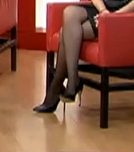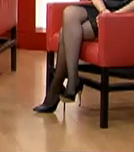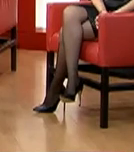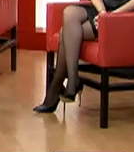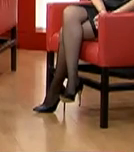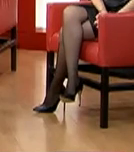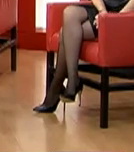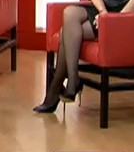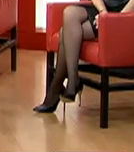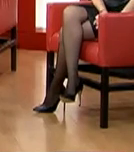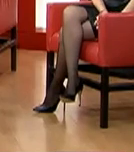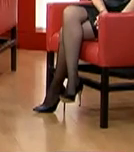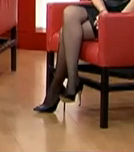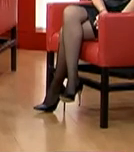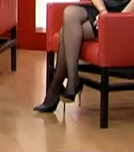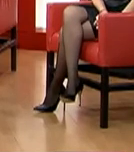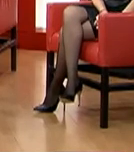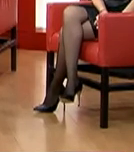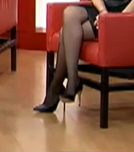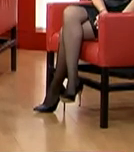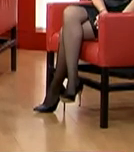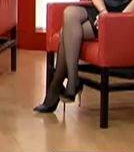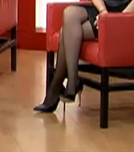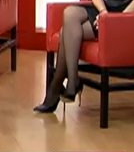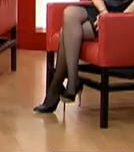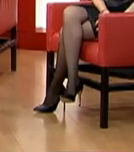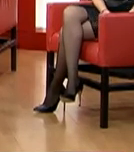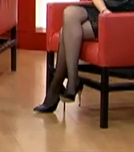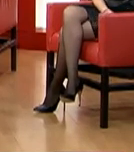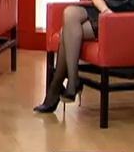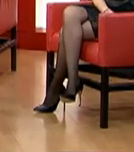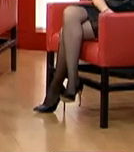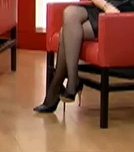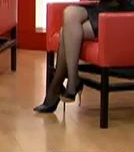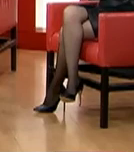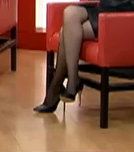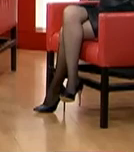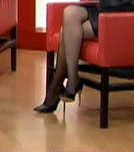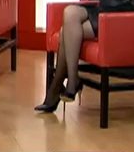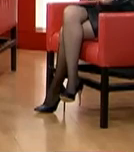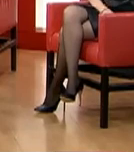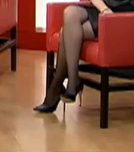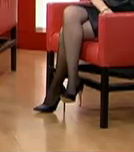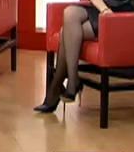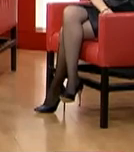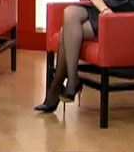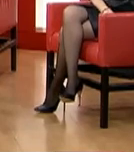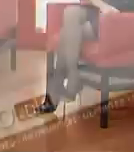Siempre le voy a recordar que este es un esfuerzo informativo de Televisión Educativa. Pásela muy bien.